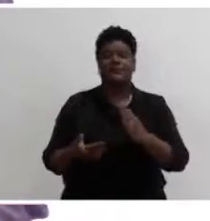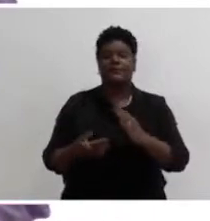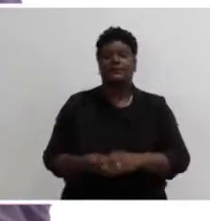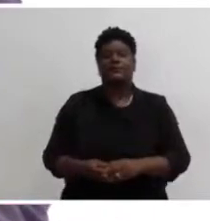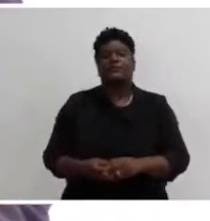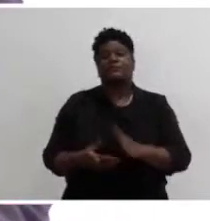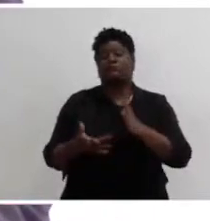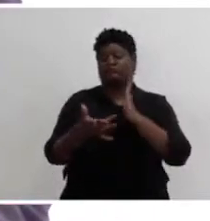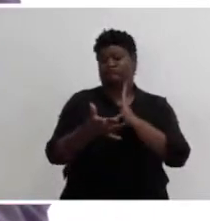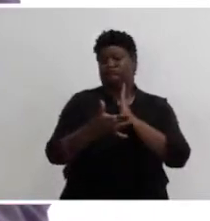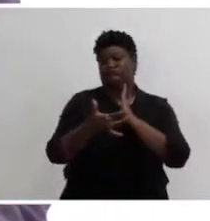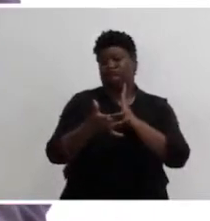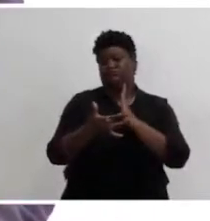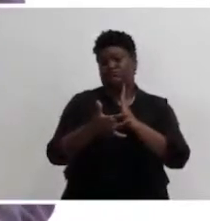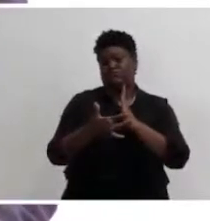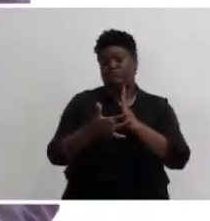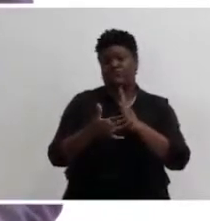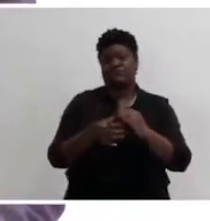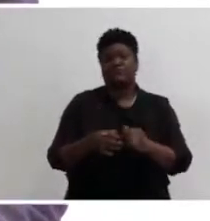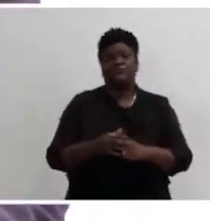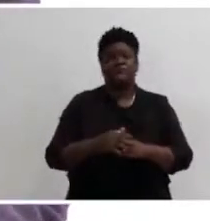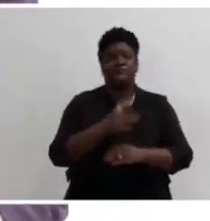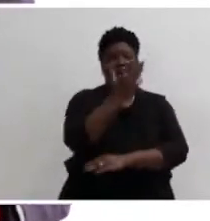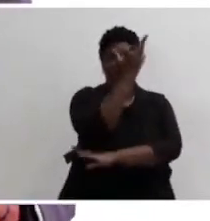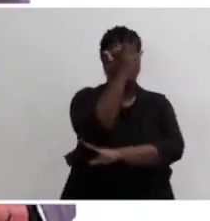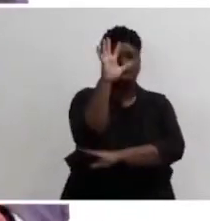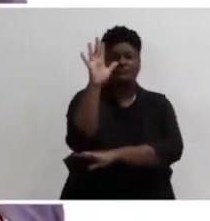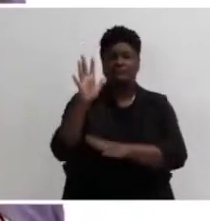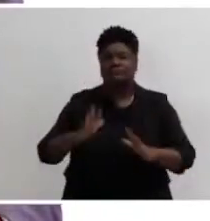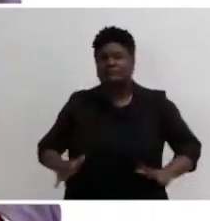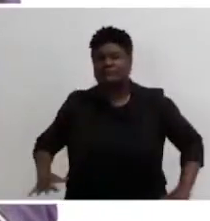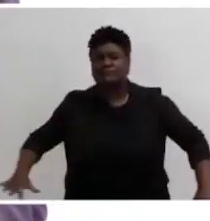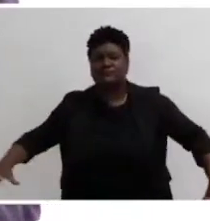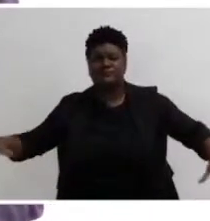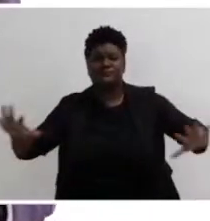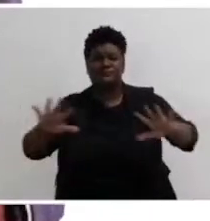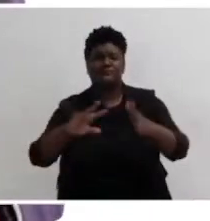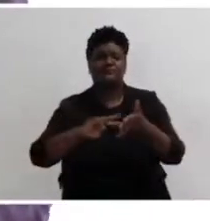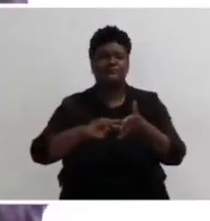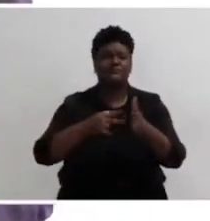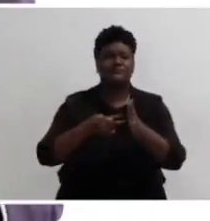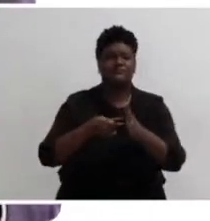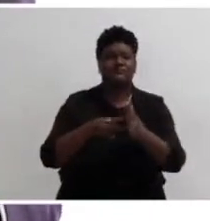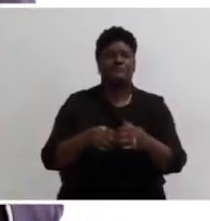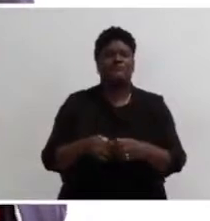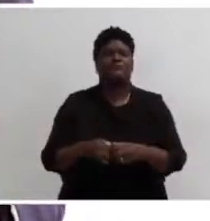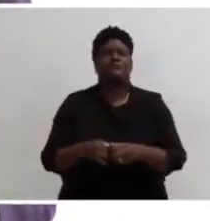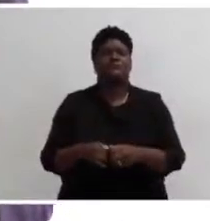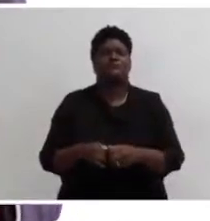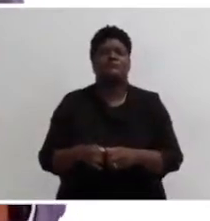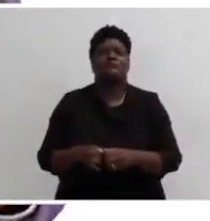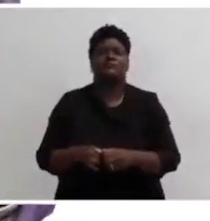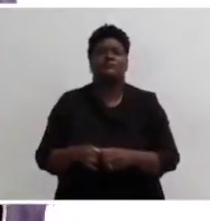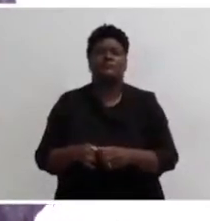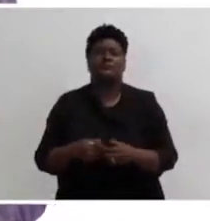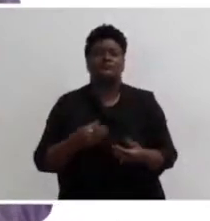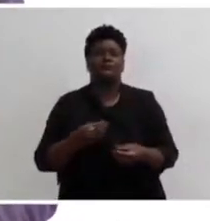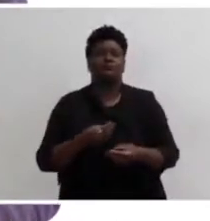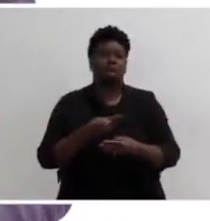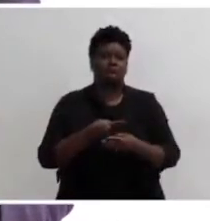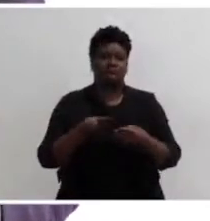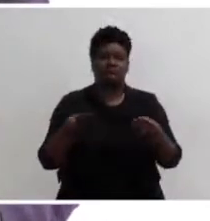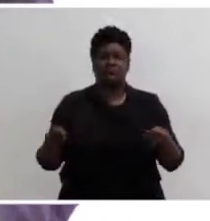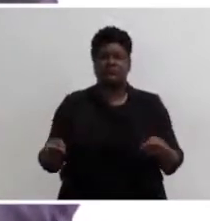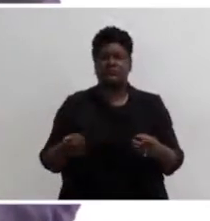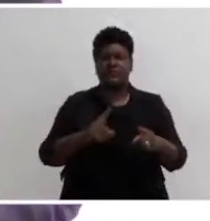tecnología, el ecosistema se define como una unidad de diferentes entes